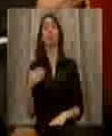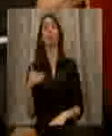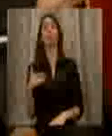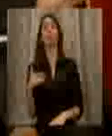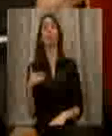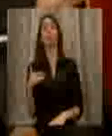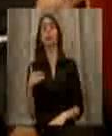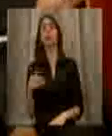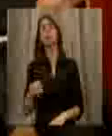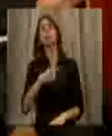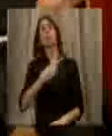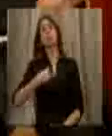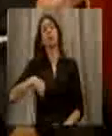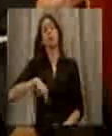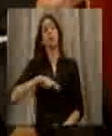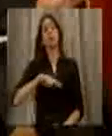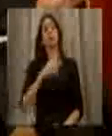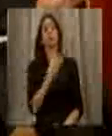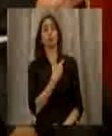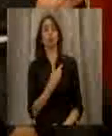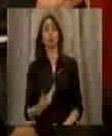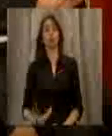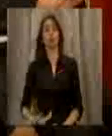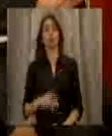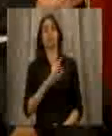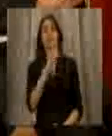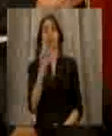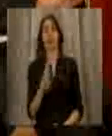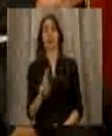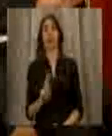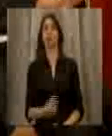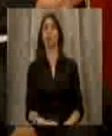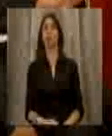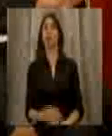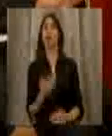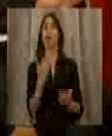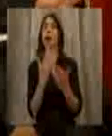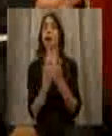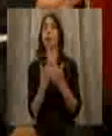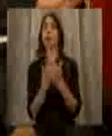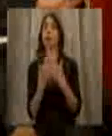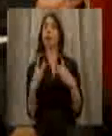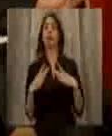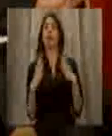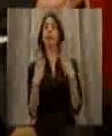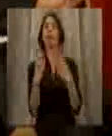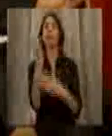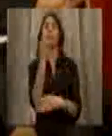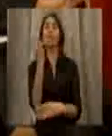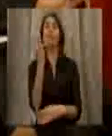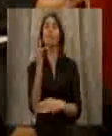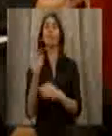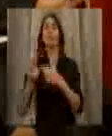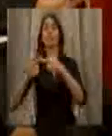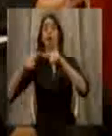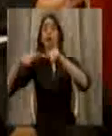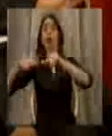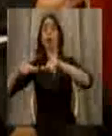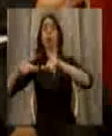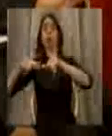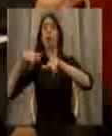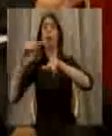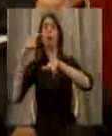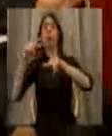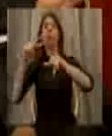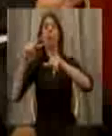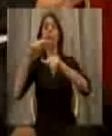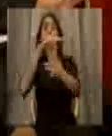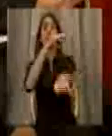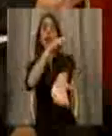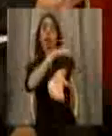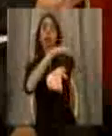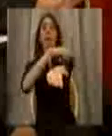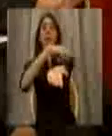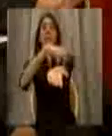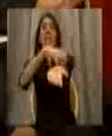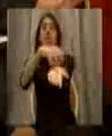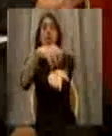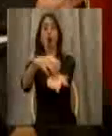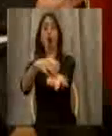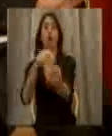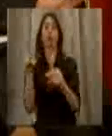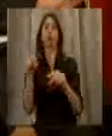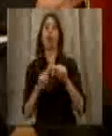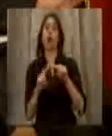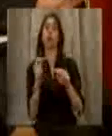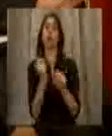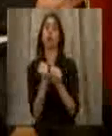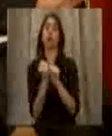de nuestro Presidente de la República. Quiero aprovechar de felicitar a la Unidad de Regiones, que realmente hace